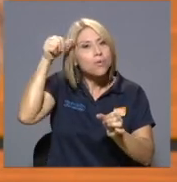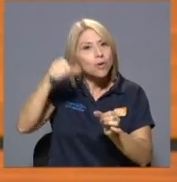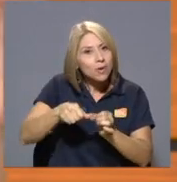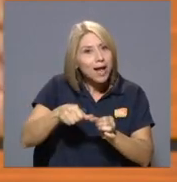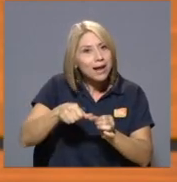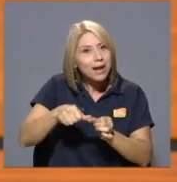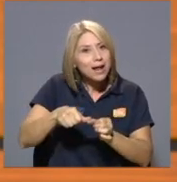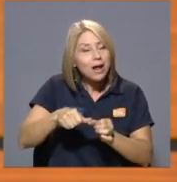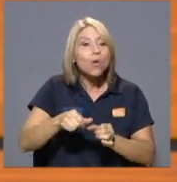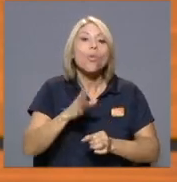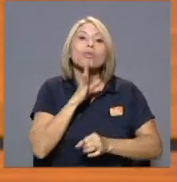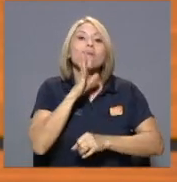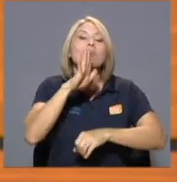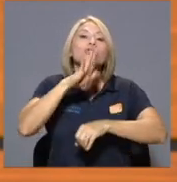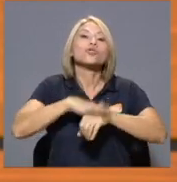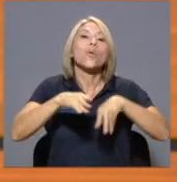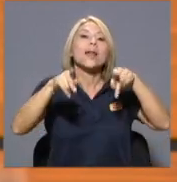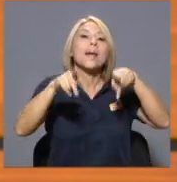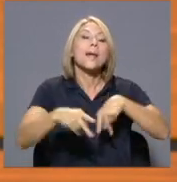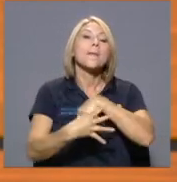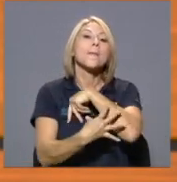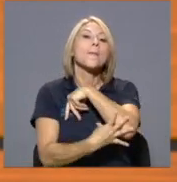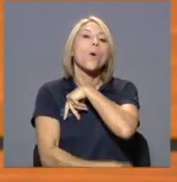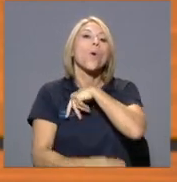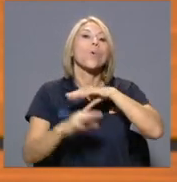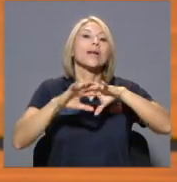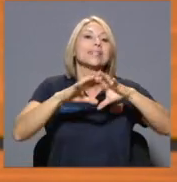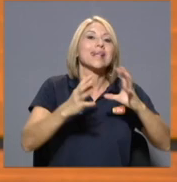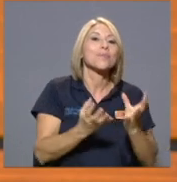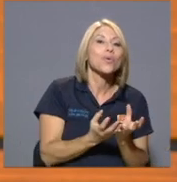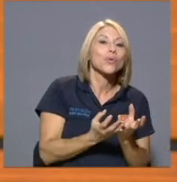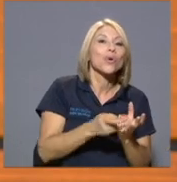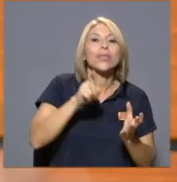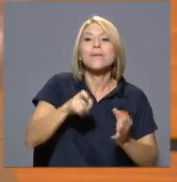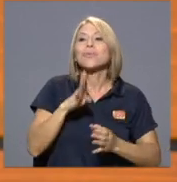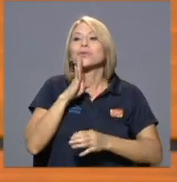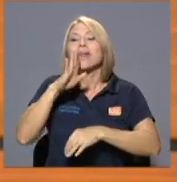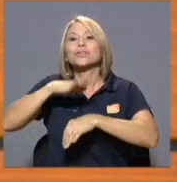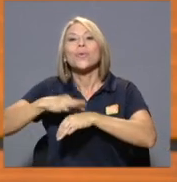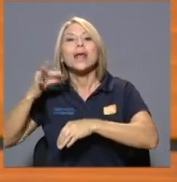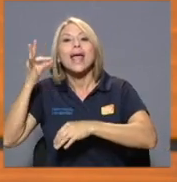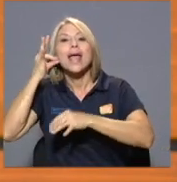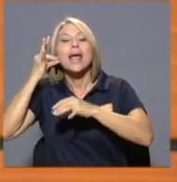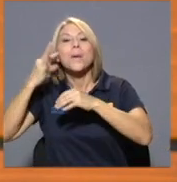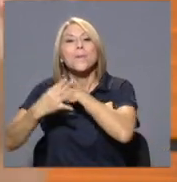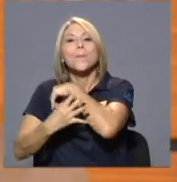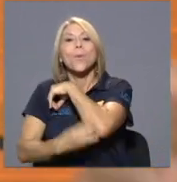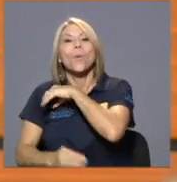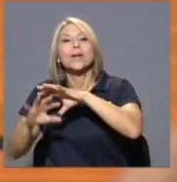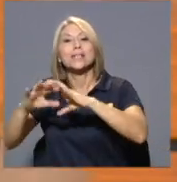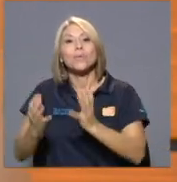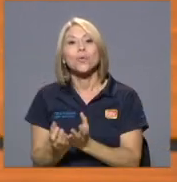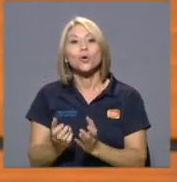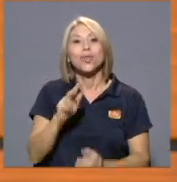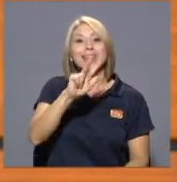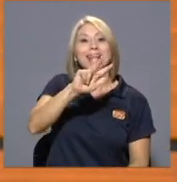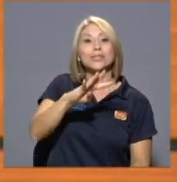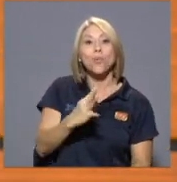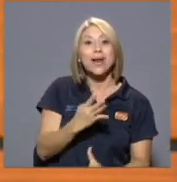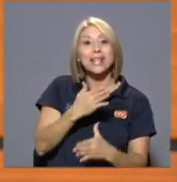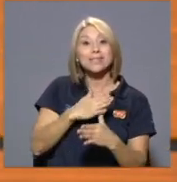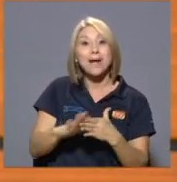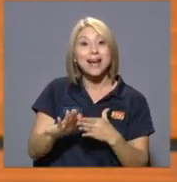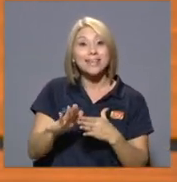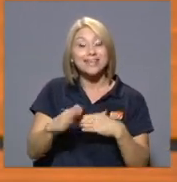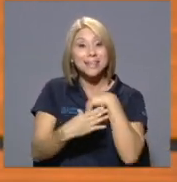de los pobres del mundo, deberíamos hablar de las pobres del mundo, porque las 3/4 partes de las personas en condición de pobreza somos